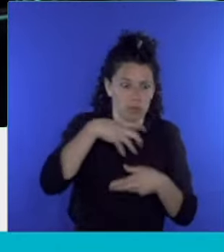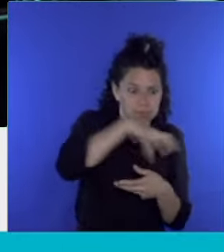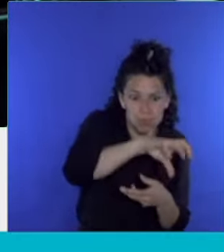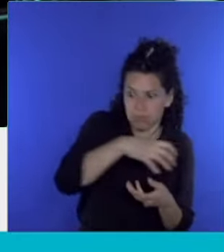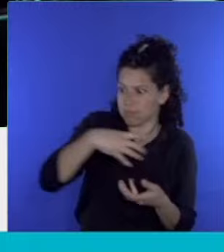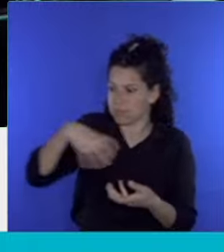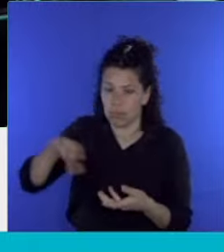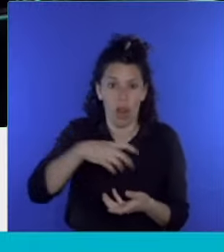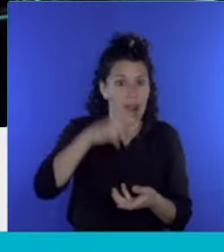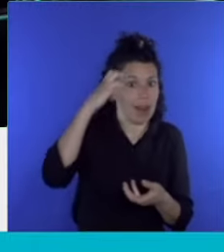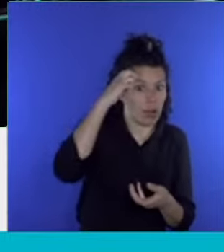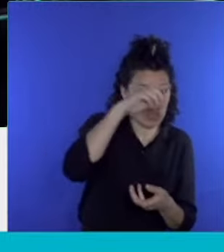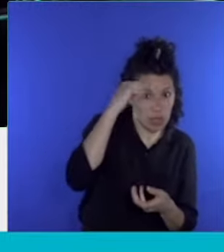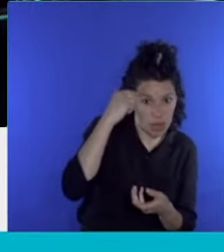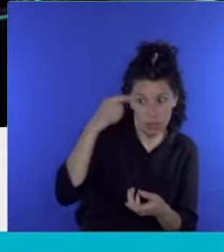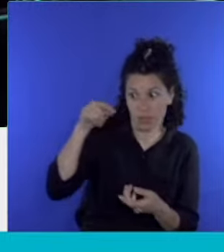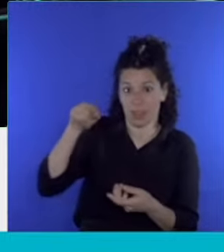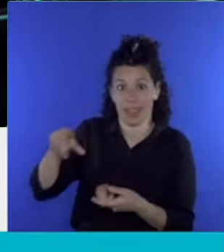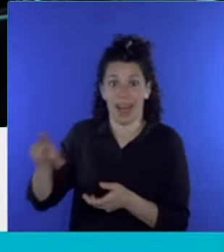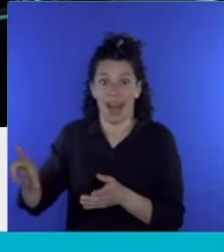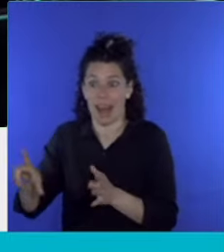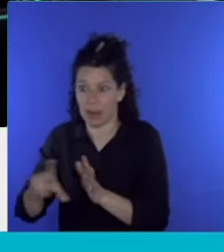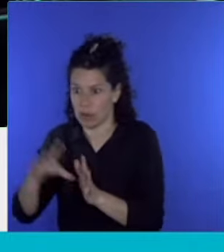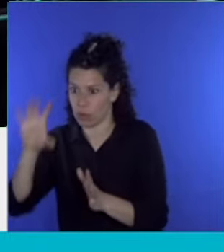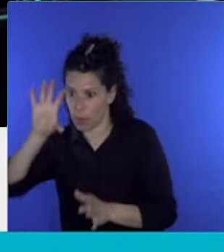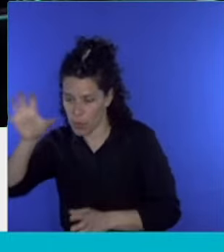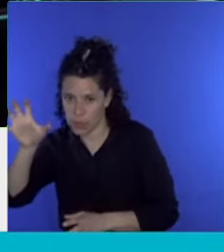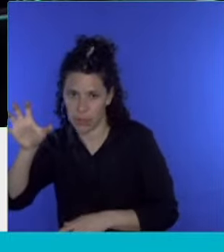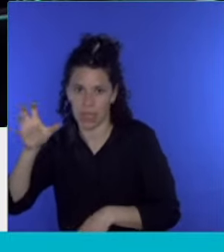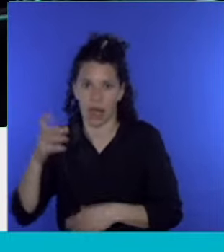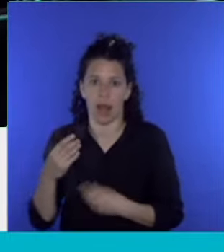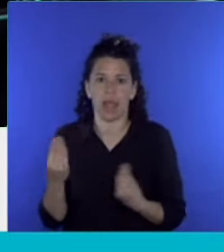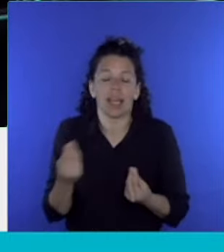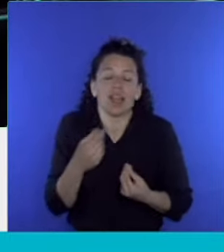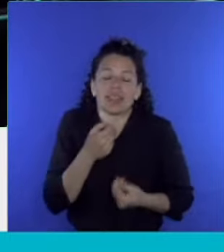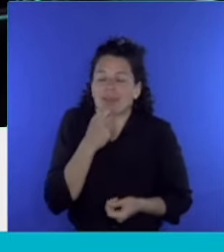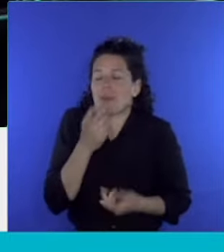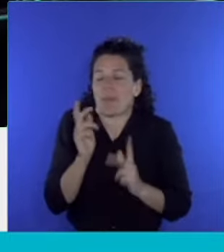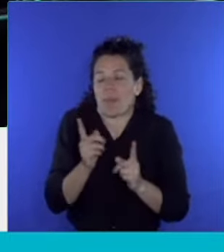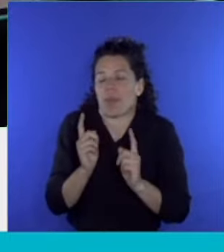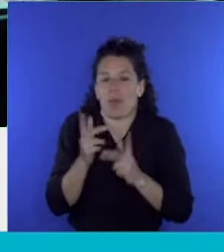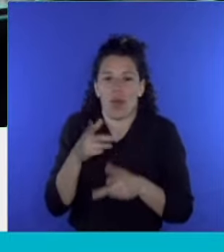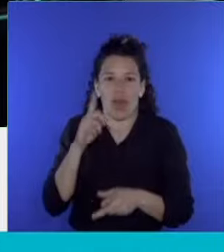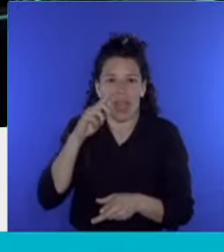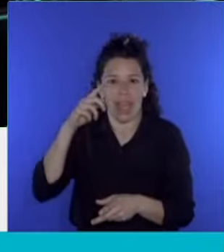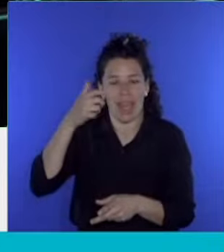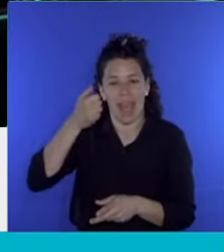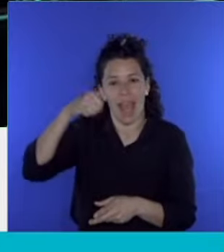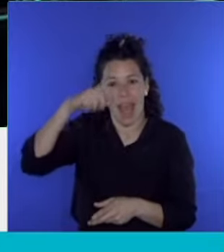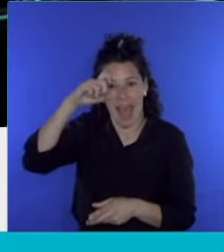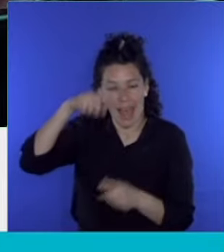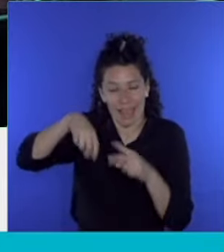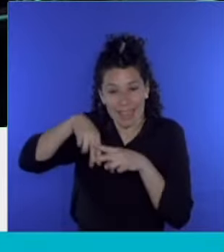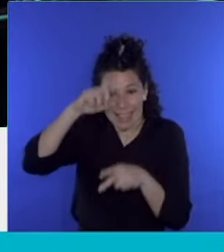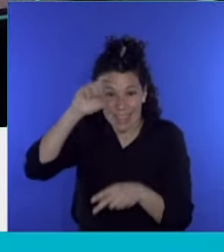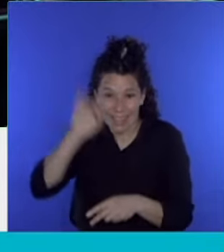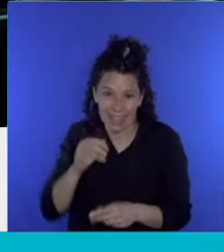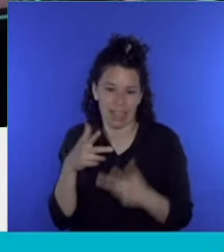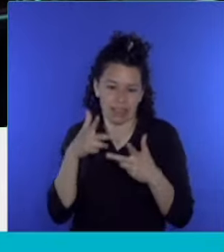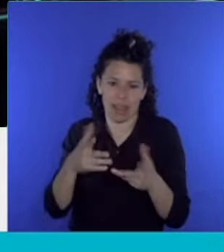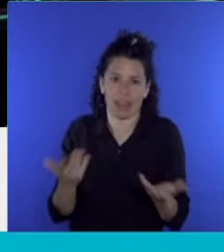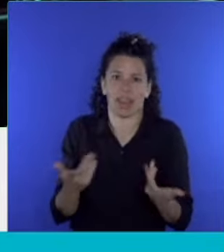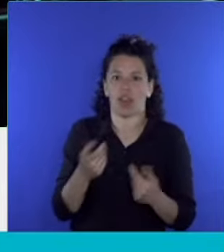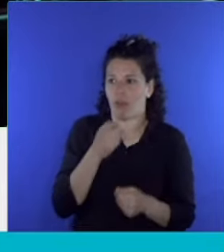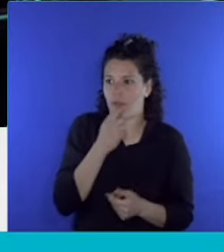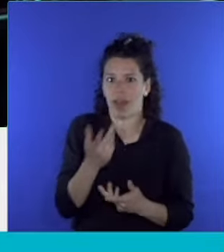legislatura provincial Si no es muy fácil es como dice siempre la diputada Yáñez parece que hay un portal estatizadas